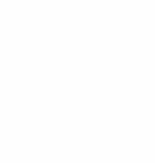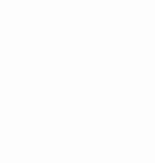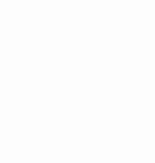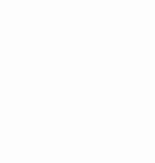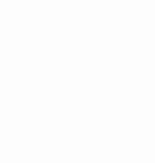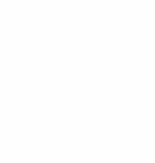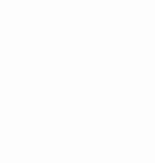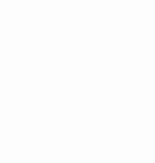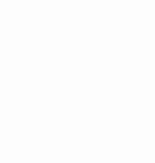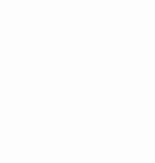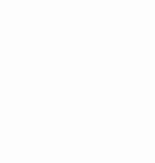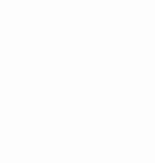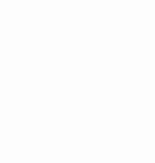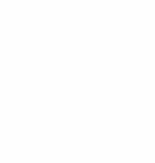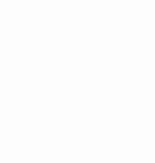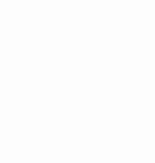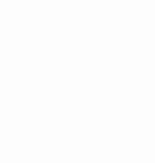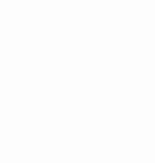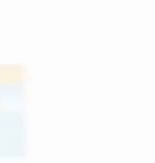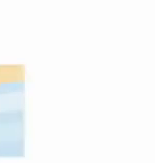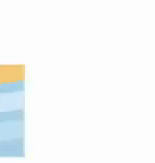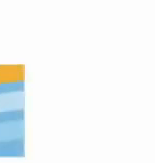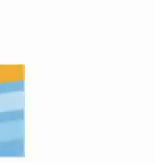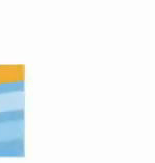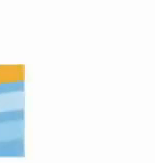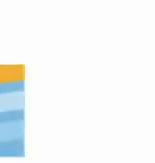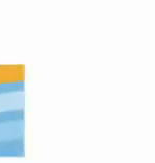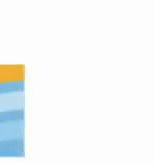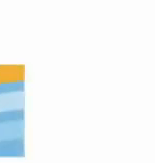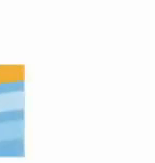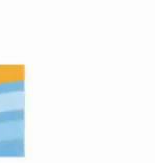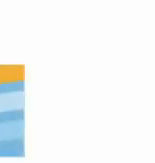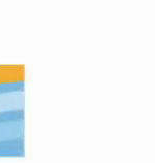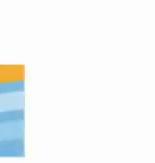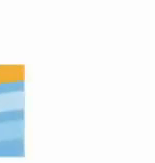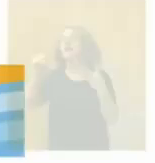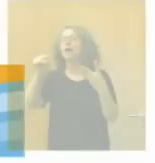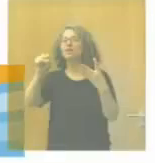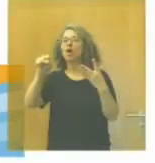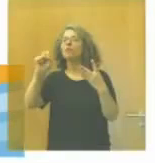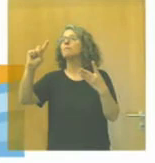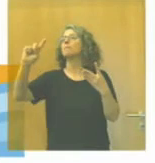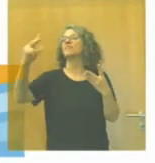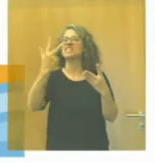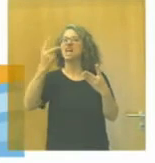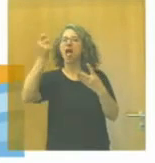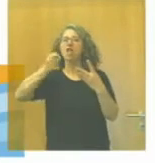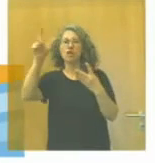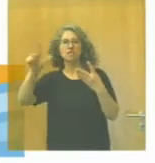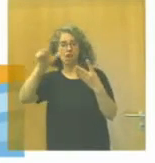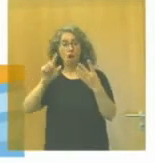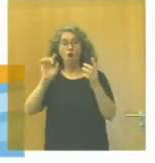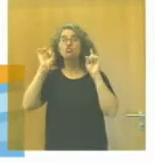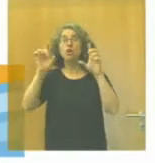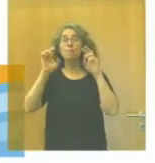primaria. Un 30% de los restantes no habían terminado el ciclo básico. Y solo